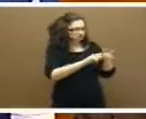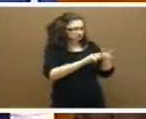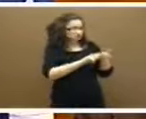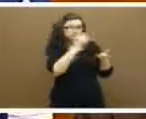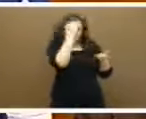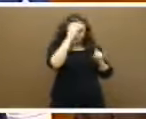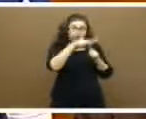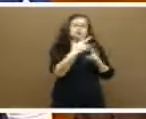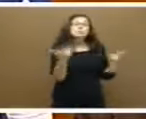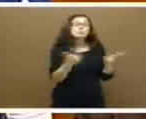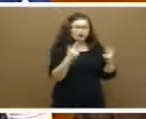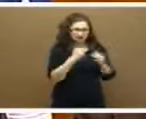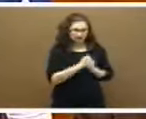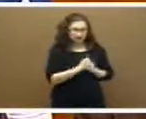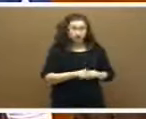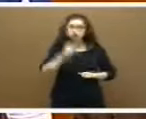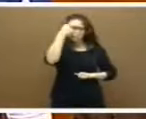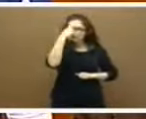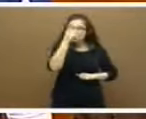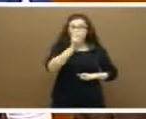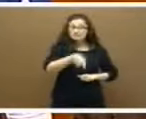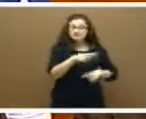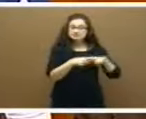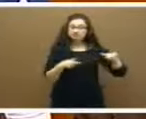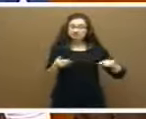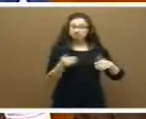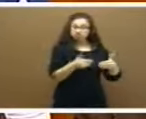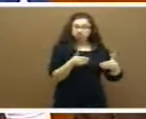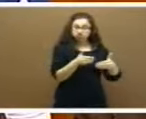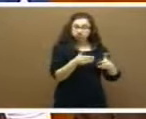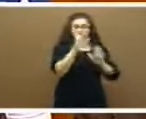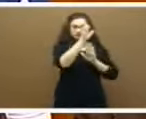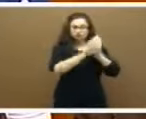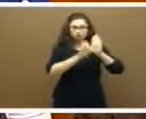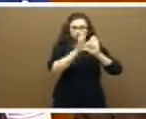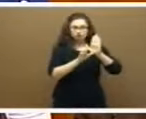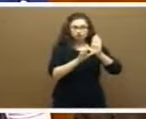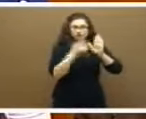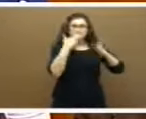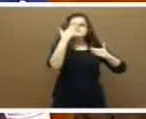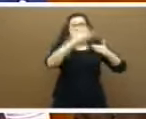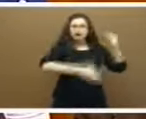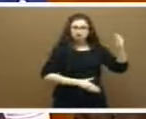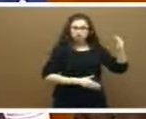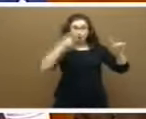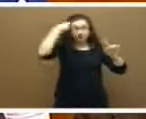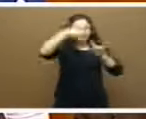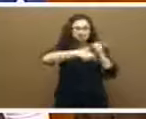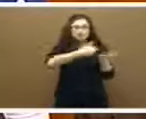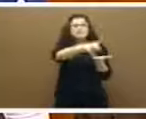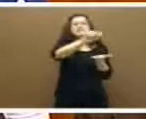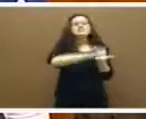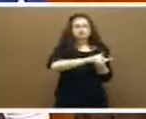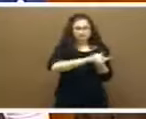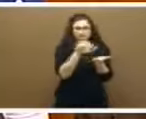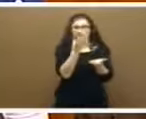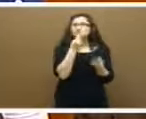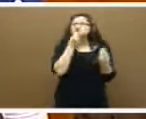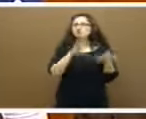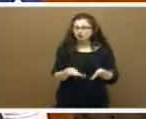usted sabe que dentro justo de mes y medio expira el plazo que establece el Estatuto de Autonomía para la liquidación de la deuda histórica, que han